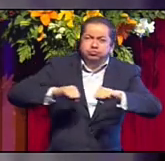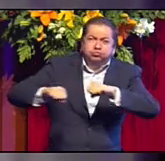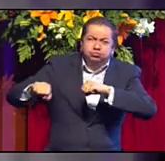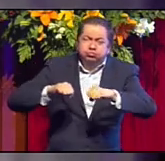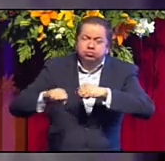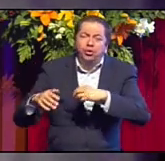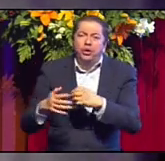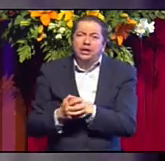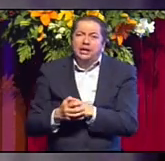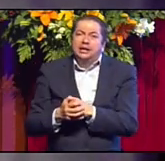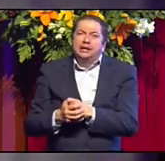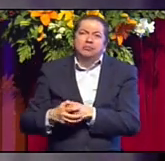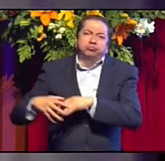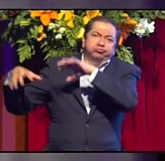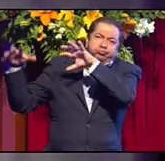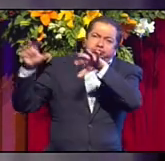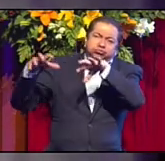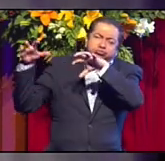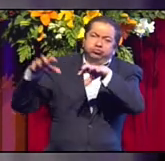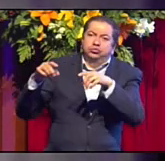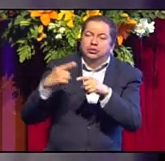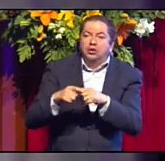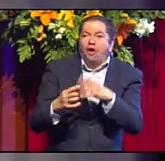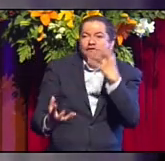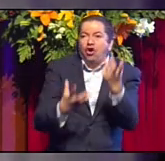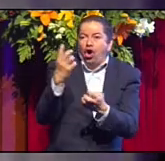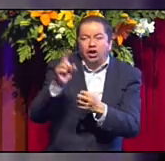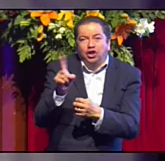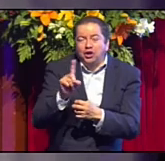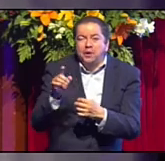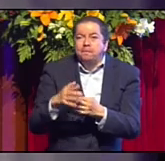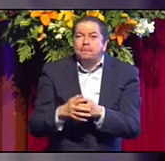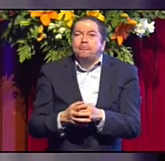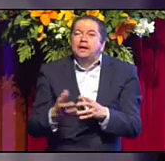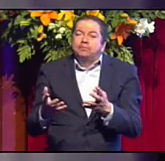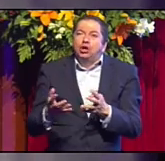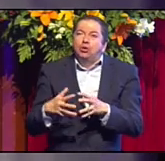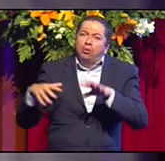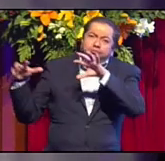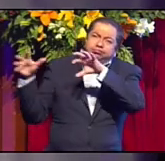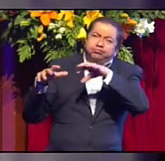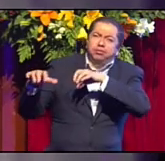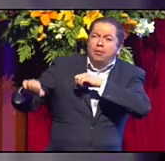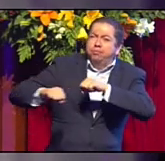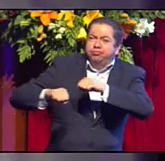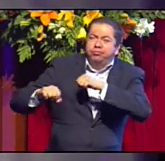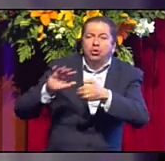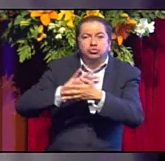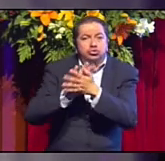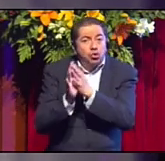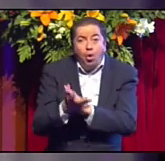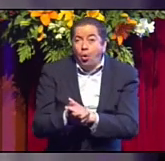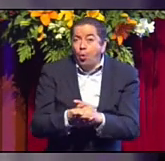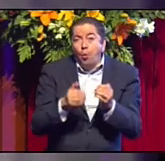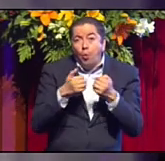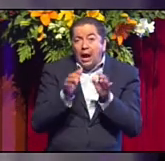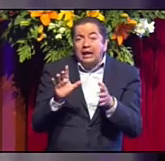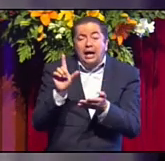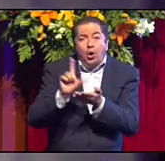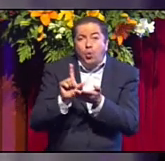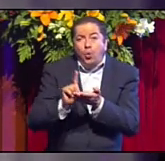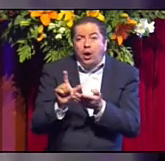temblores, que pueda recibir, bueno, aquellas, el fuego no, pero todas aquellas inclemencias que tiene efectivamente cualquier lugar del país,